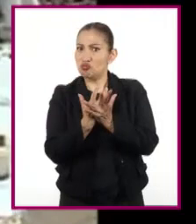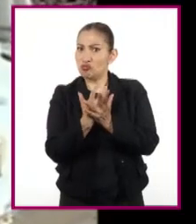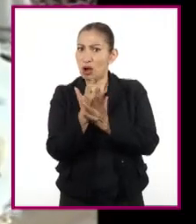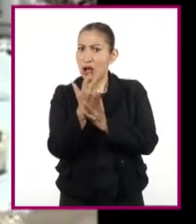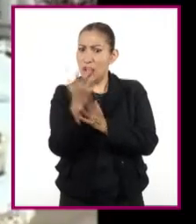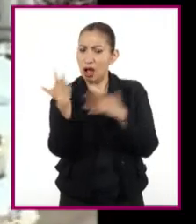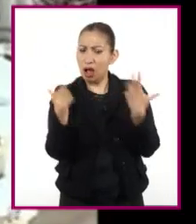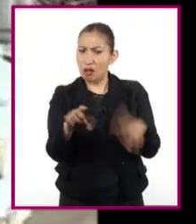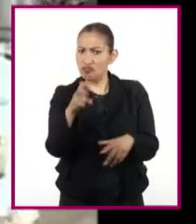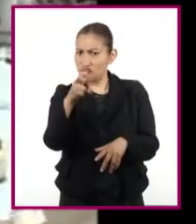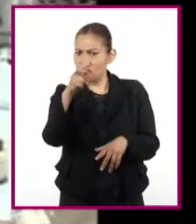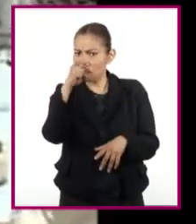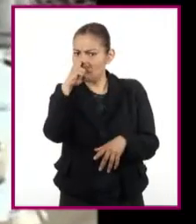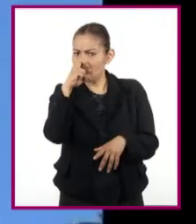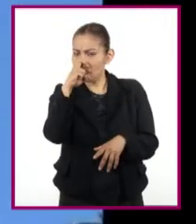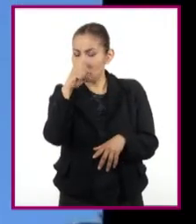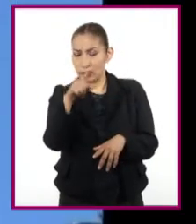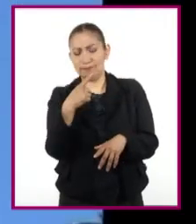y controversial: